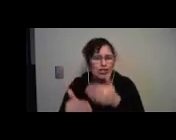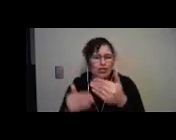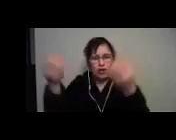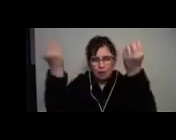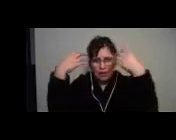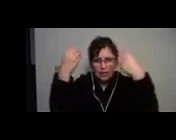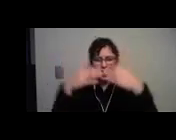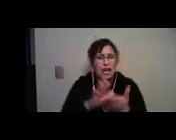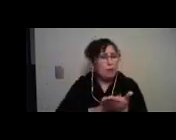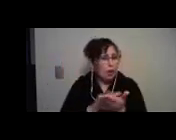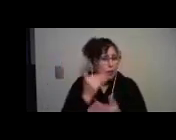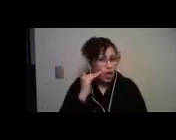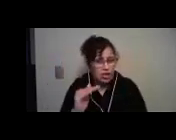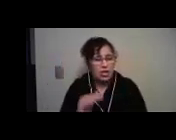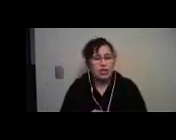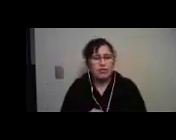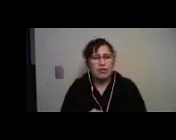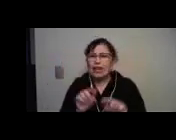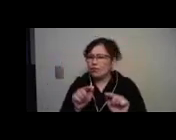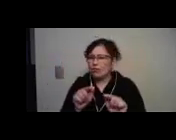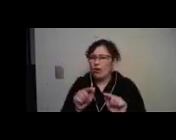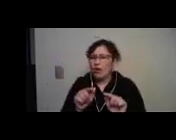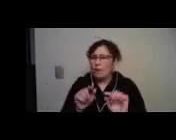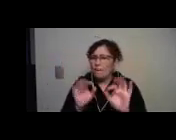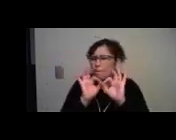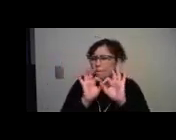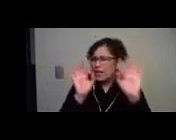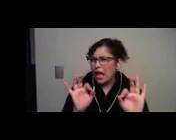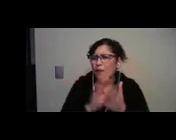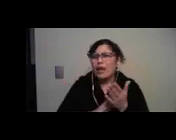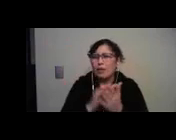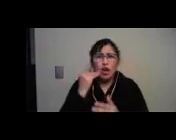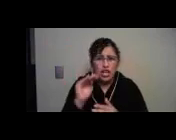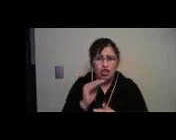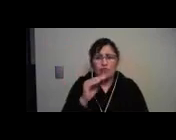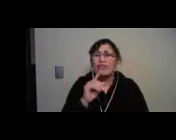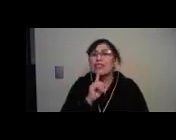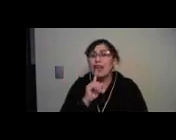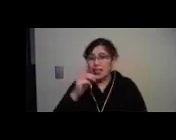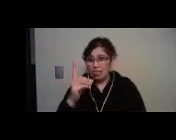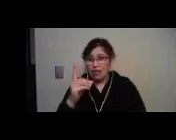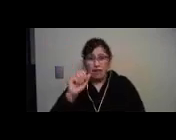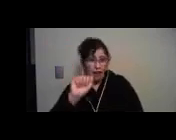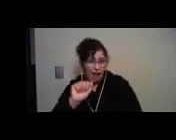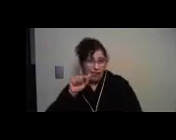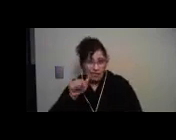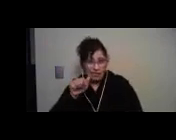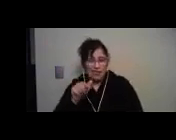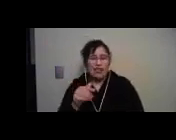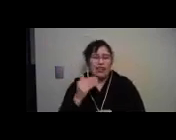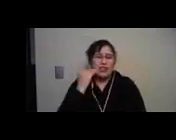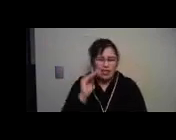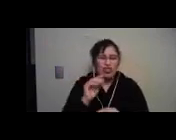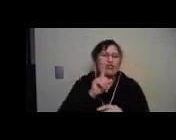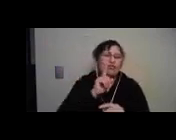aquel niño que tenga, y esto muy particularmente en los niños con déficit atencional, aquel niño que tiene dificultades y la